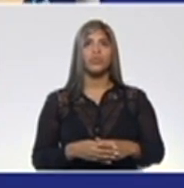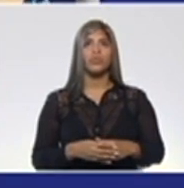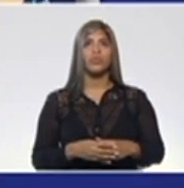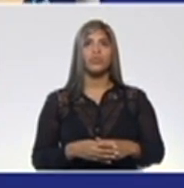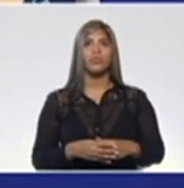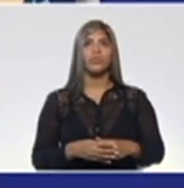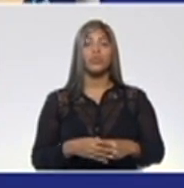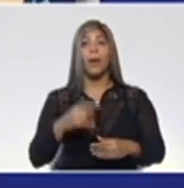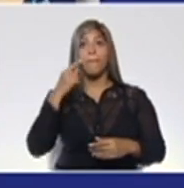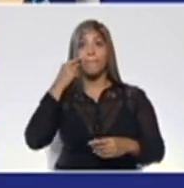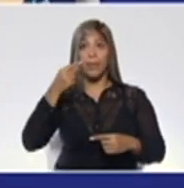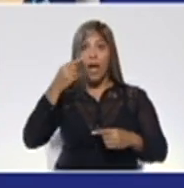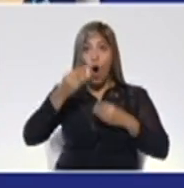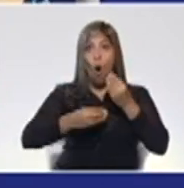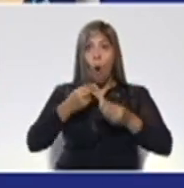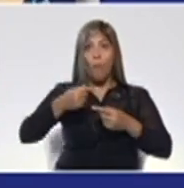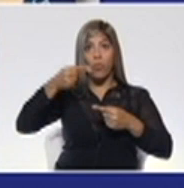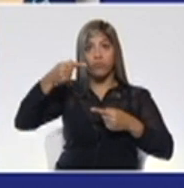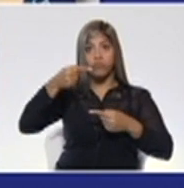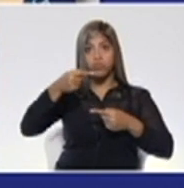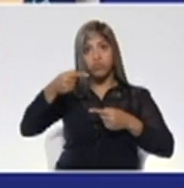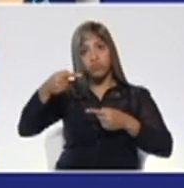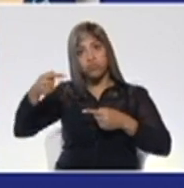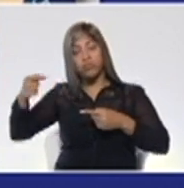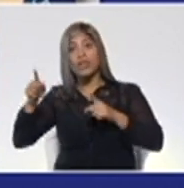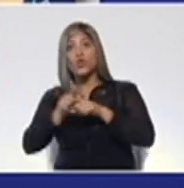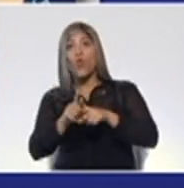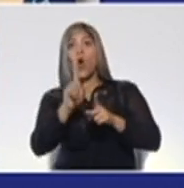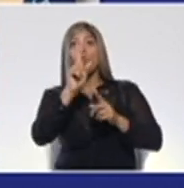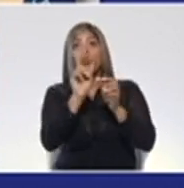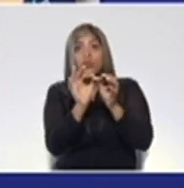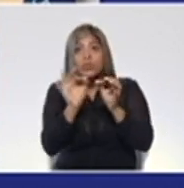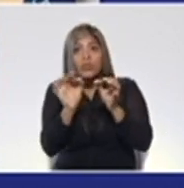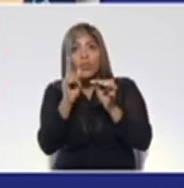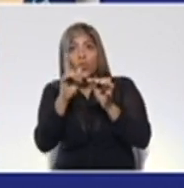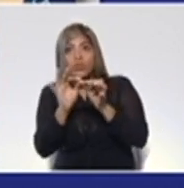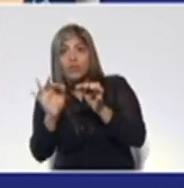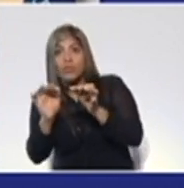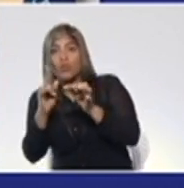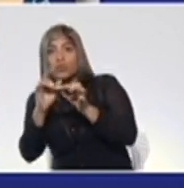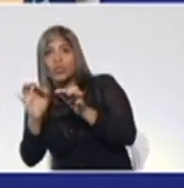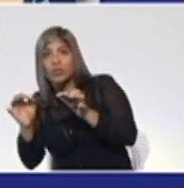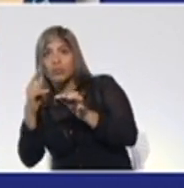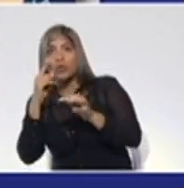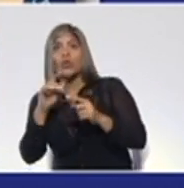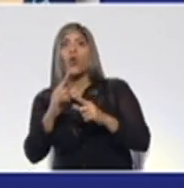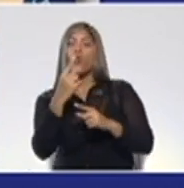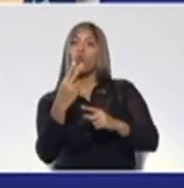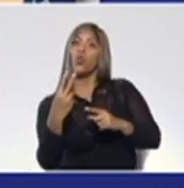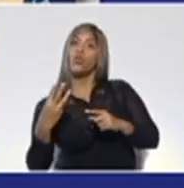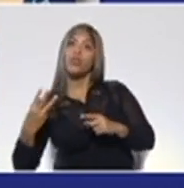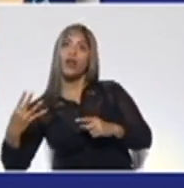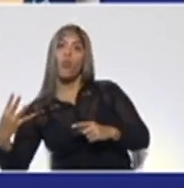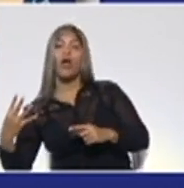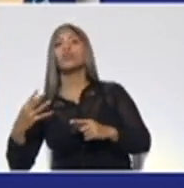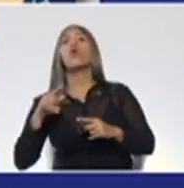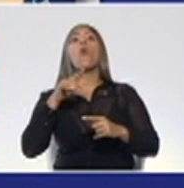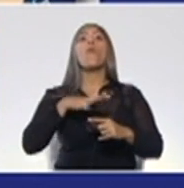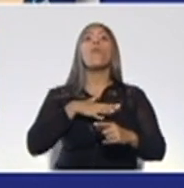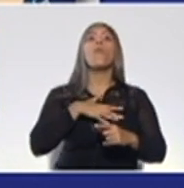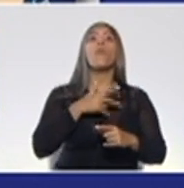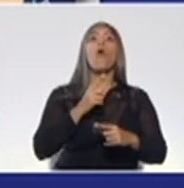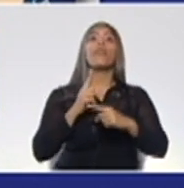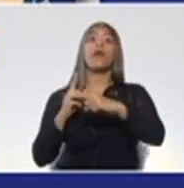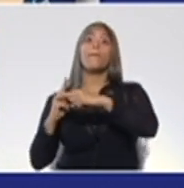se van marcando rayitas con la misma distancia a la derecha de cero para obtener los